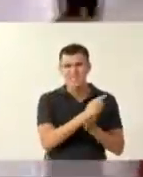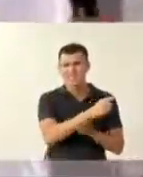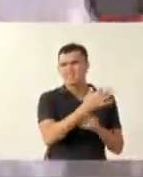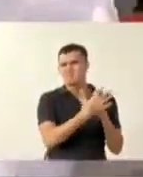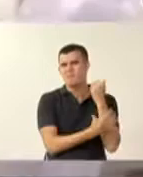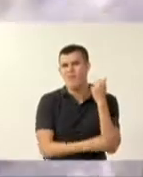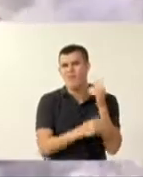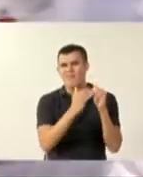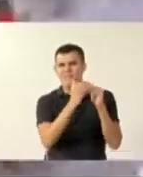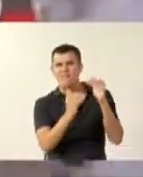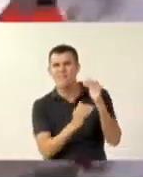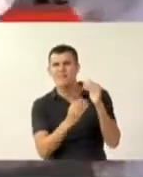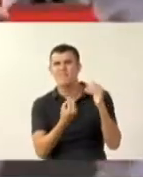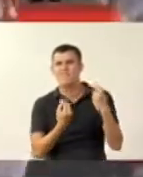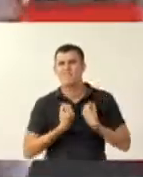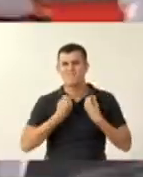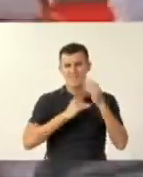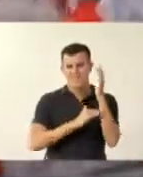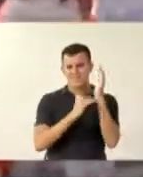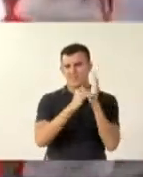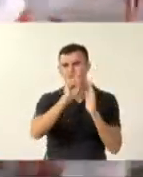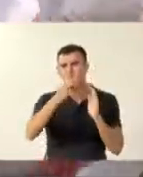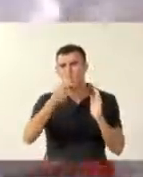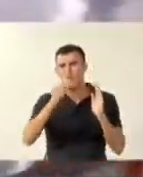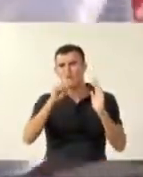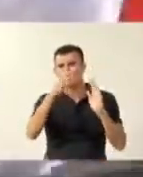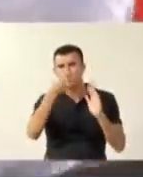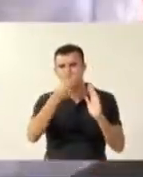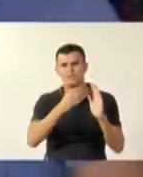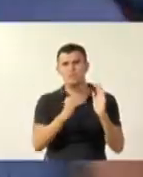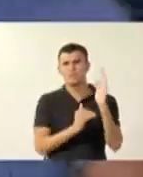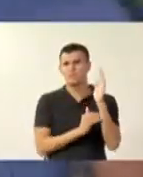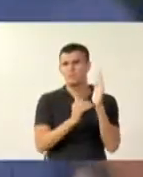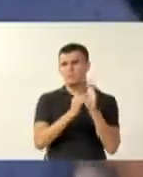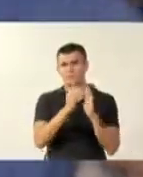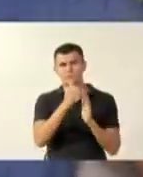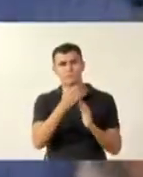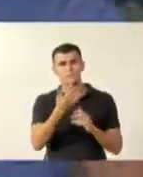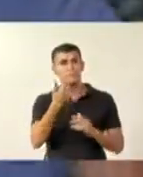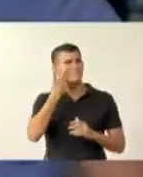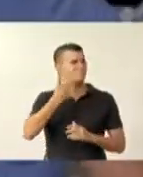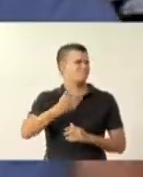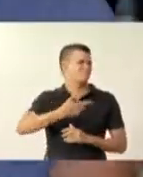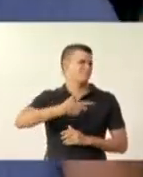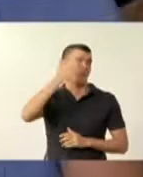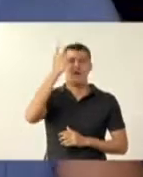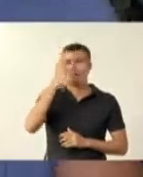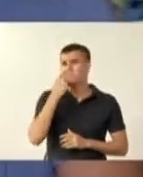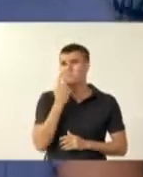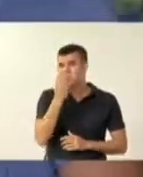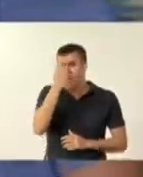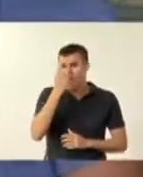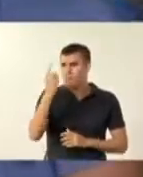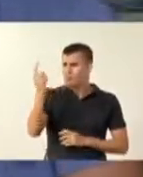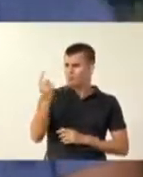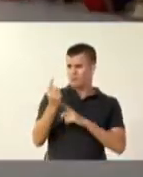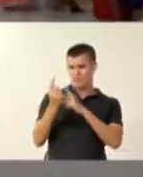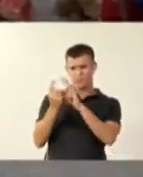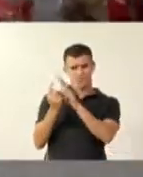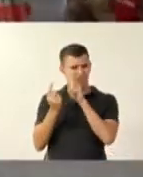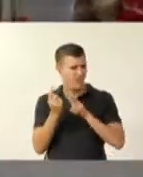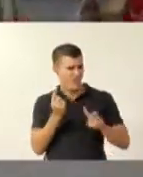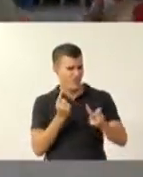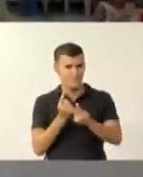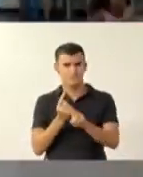extracto 1, 2, 3, en ese acontecimiento. Les repito, es lo máximo que nos ha pasado a nivel de folclore.